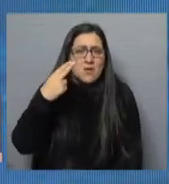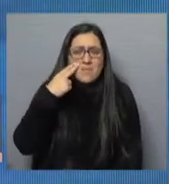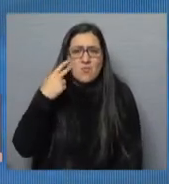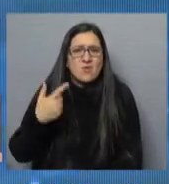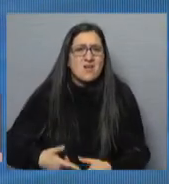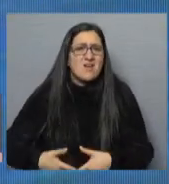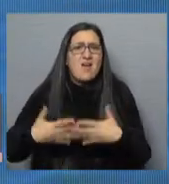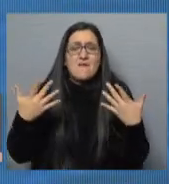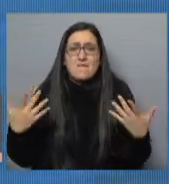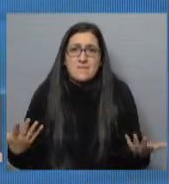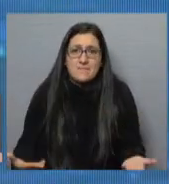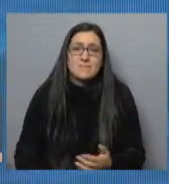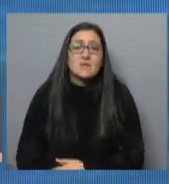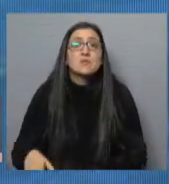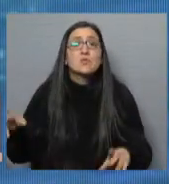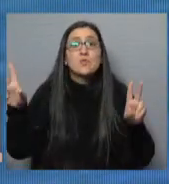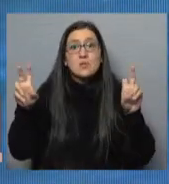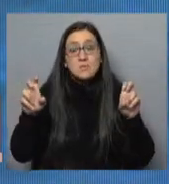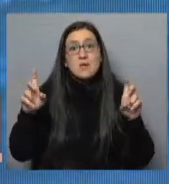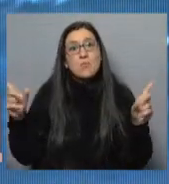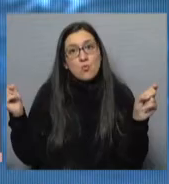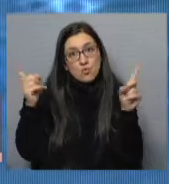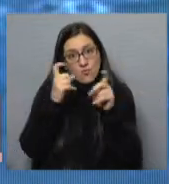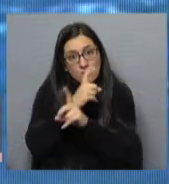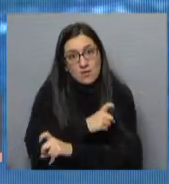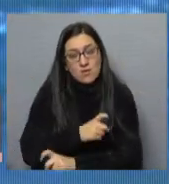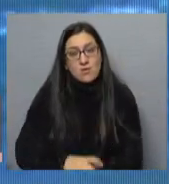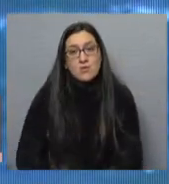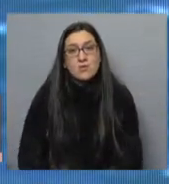muy compleja. En fin, es un tema muy complejo, pero